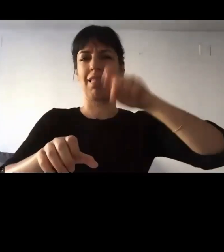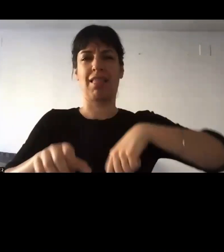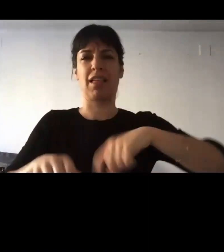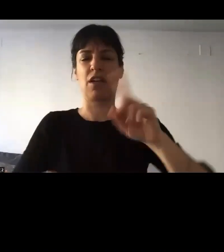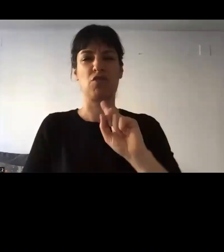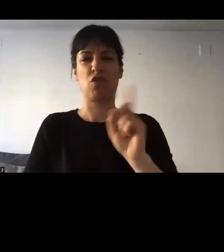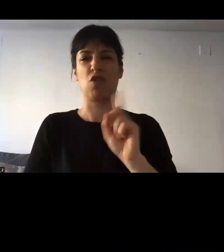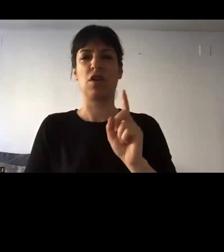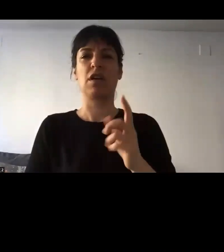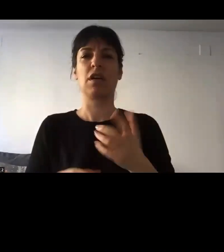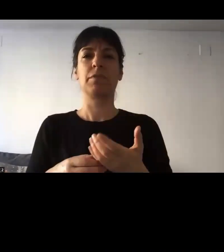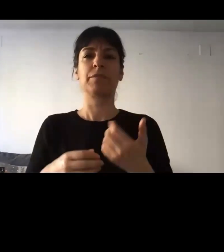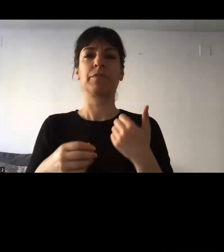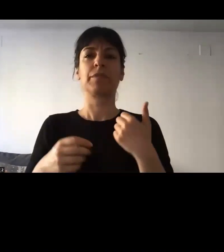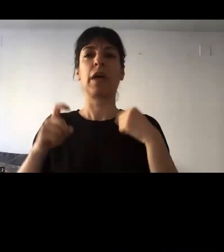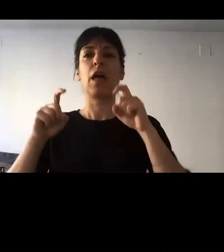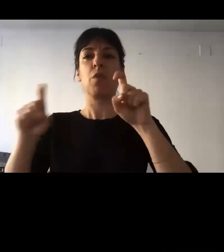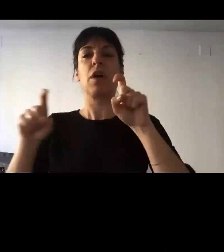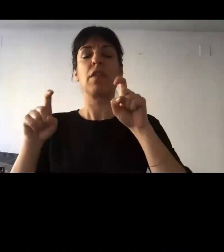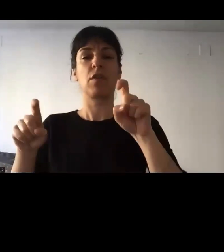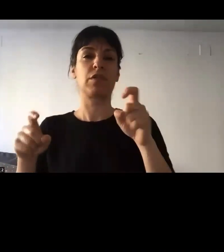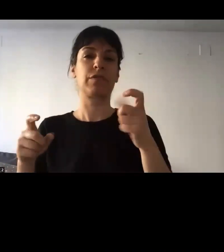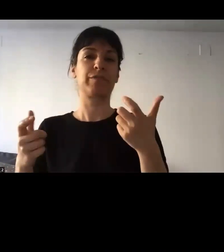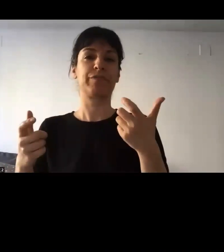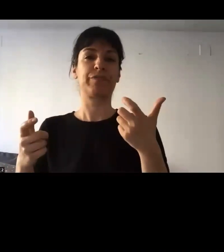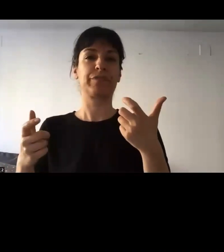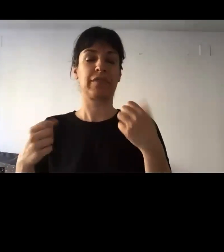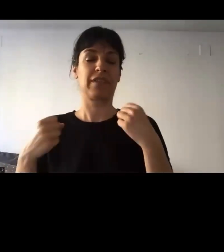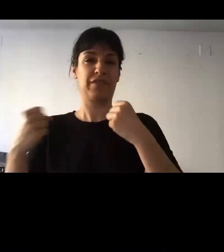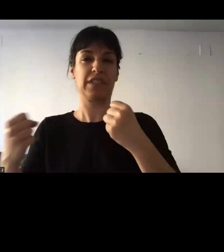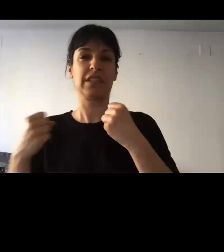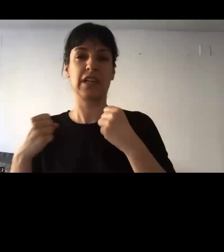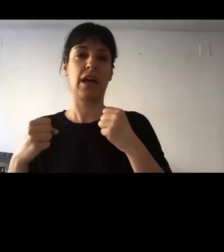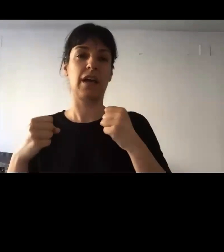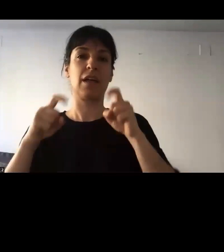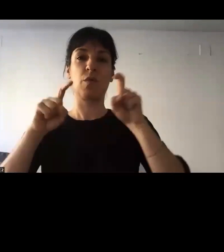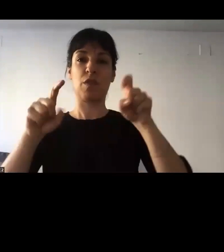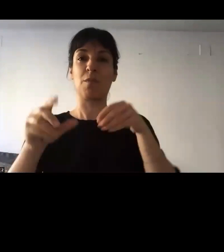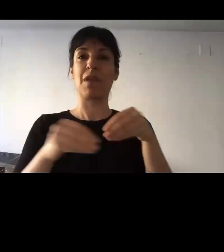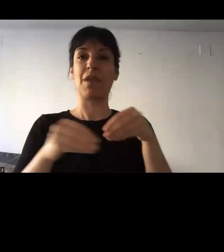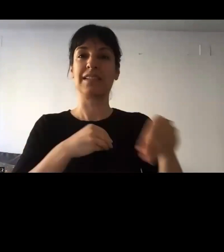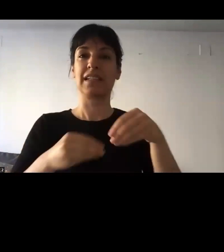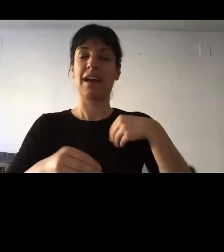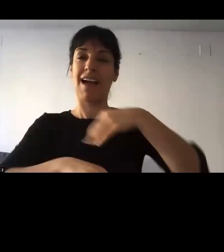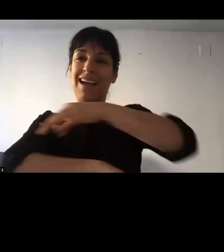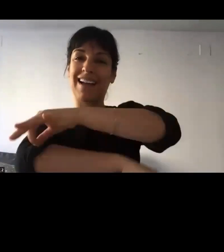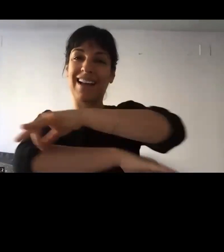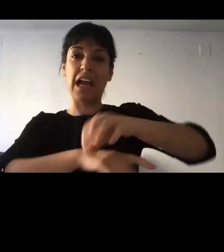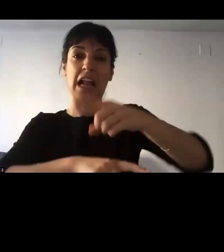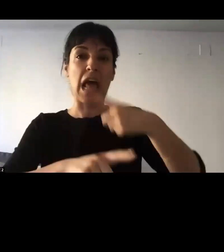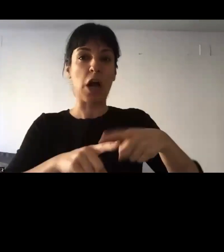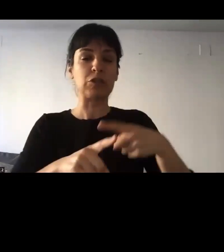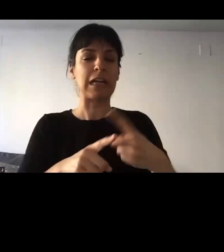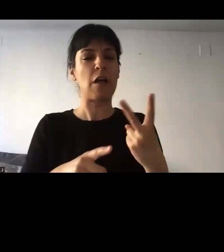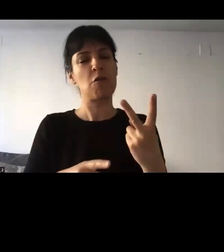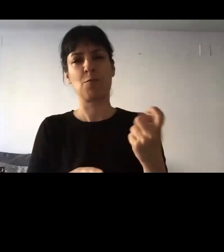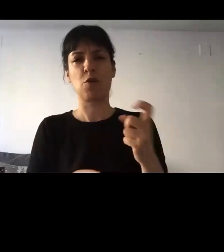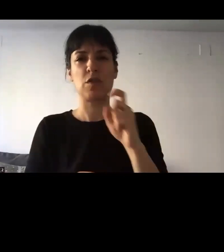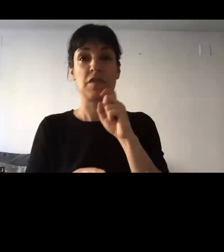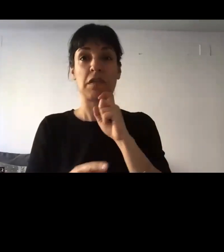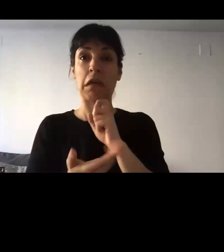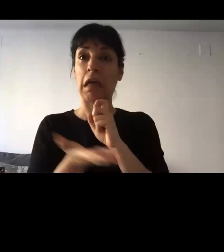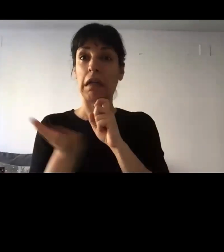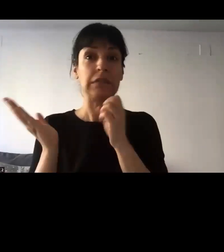física y a lo mejor plástica con temas de regla, cartabón, etcétera, el resto lo llevaba bastante bien, pero sí que es cierto que los profesores